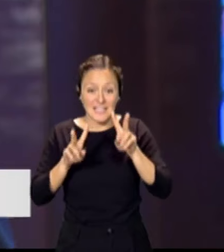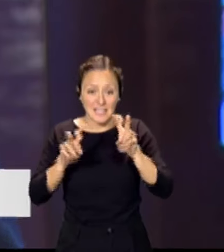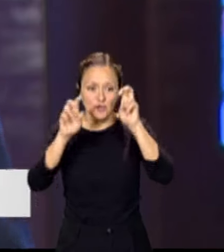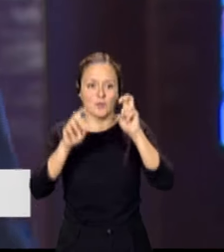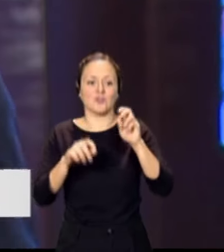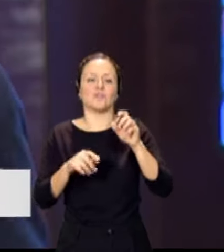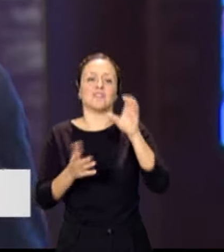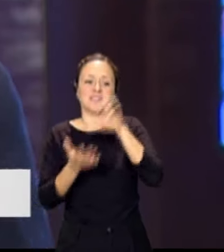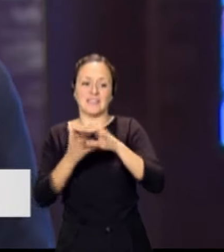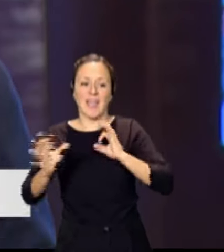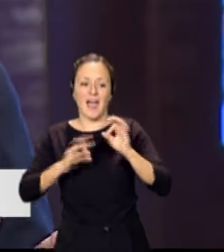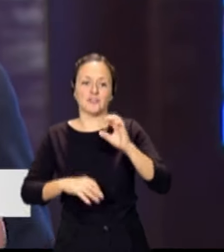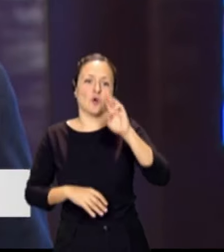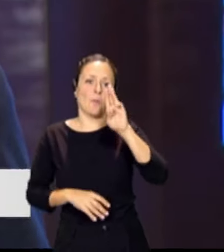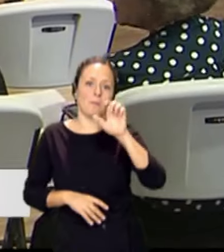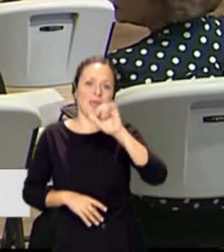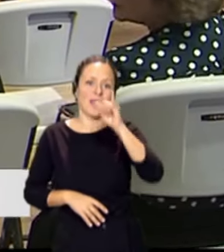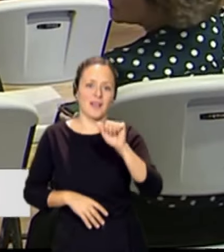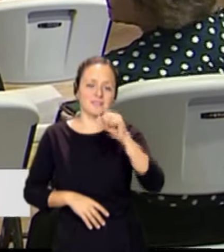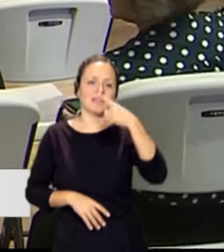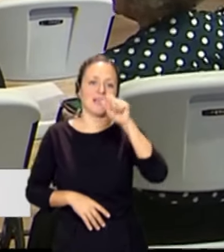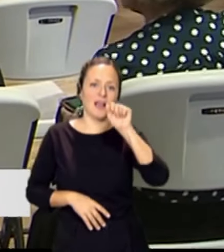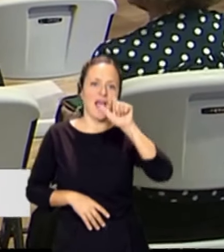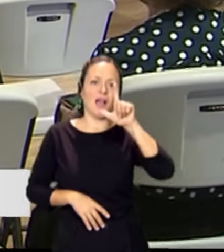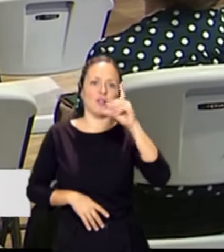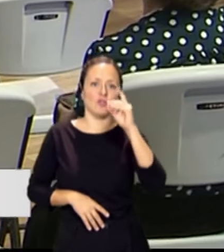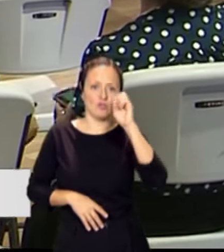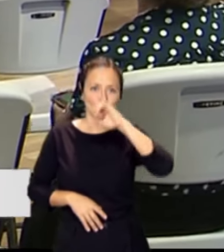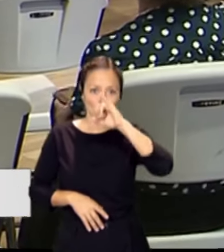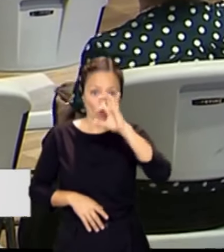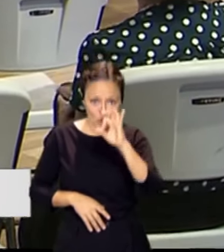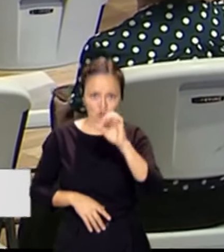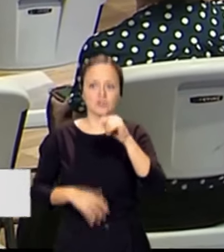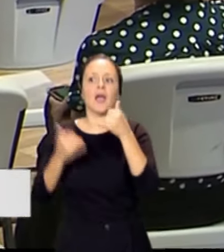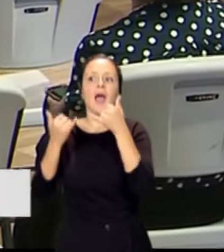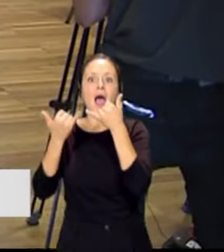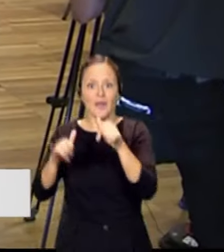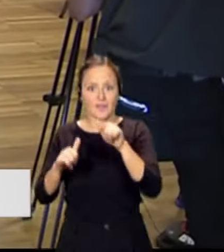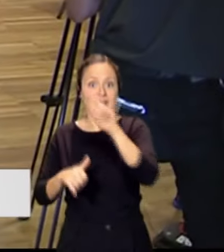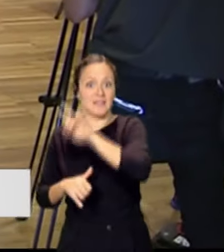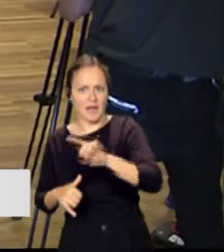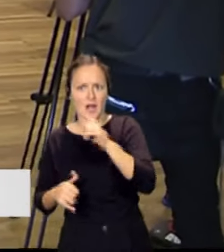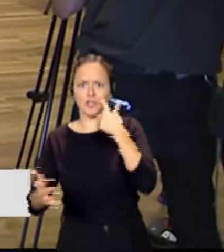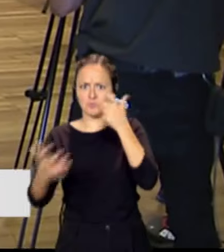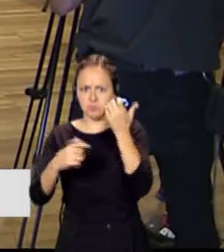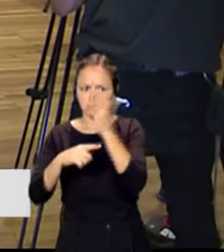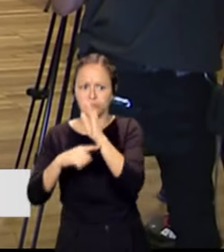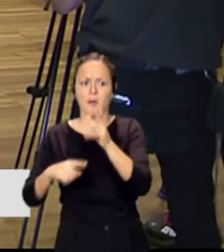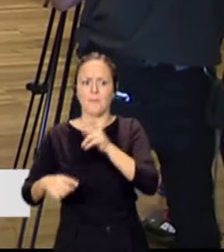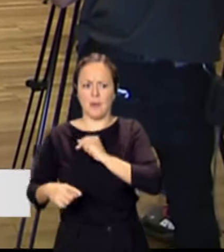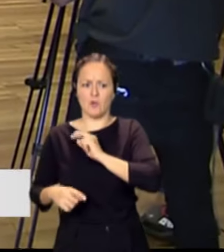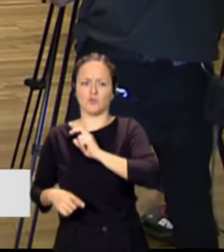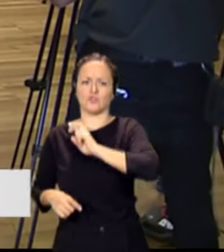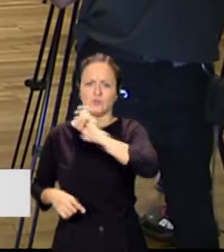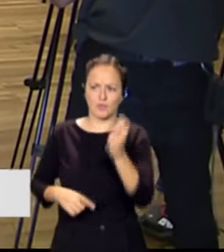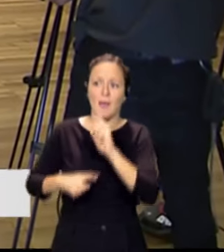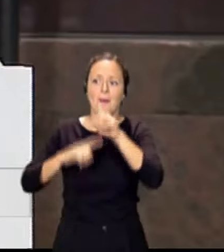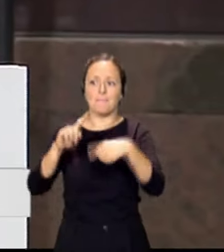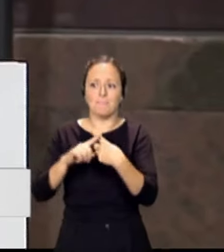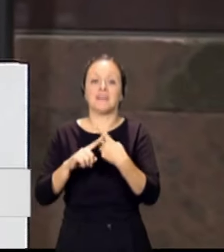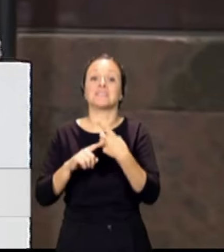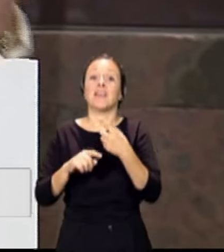institucional de los premios Canarias además los deportes autóctonos tendrán un papel destacado y el broche de oro lo pondrá además la entrega